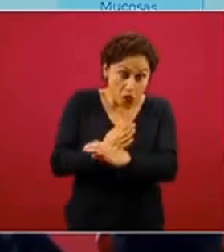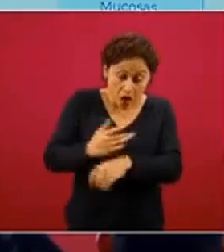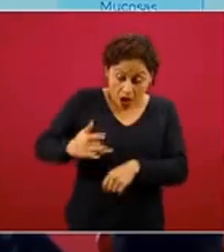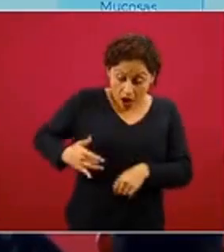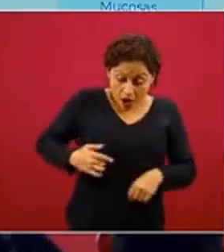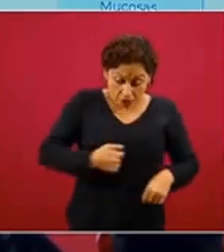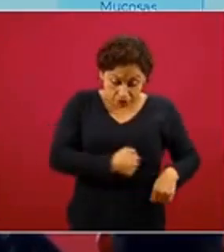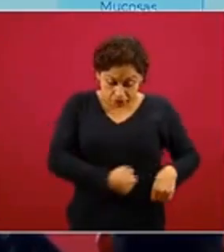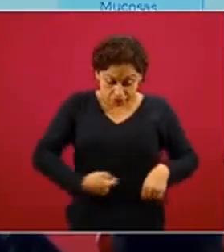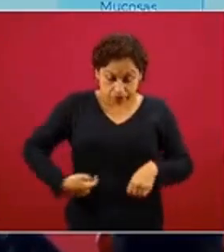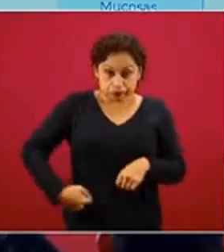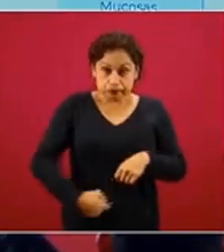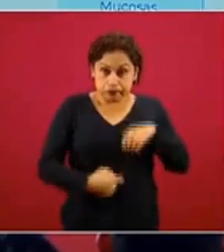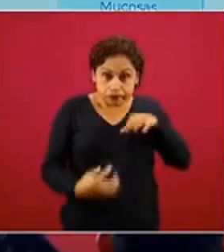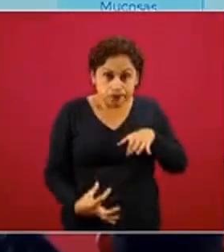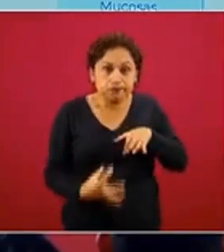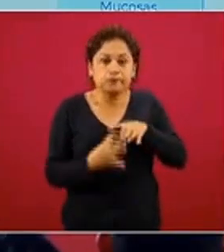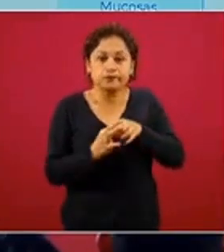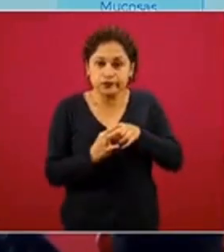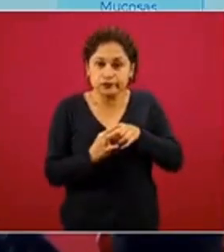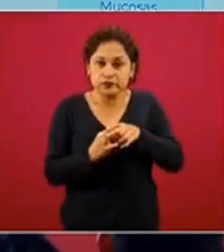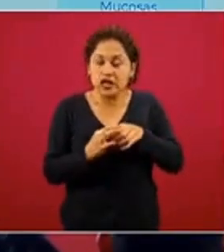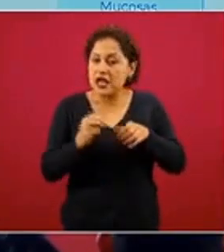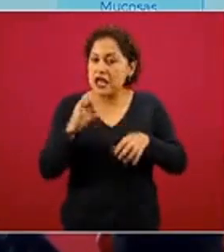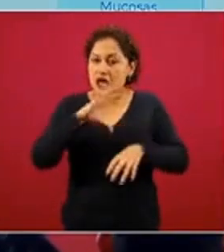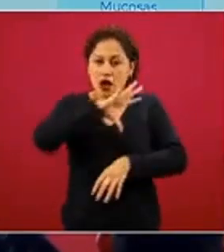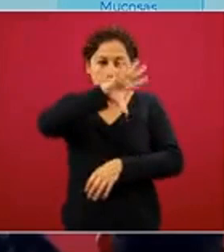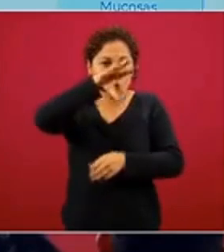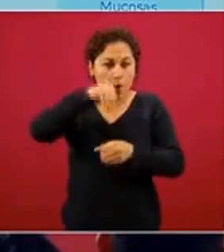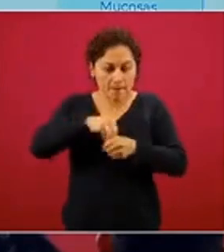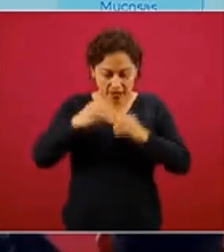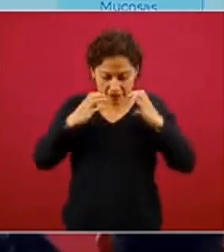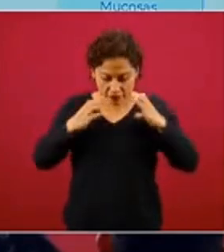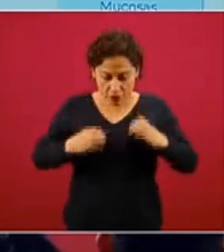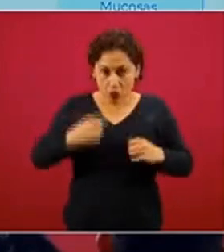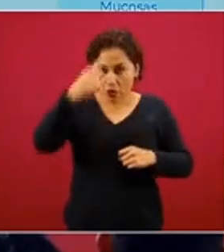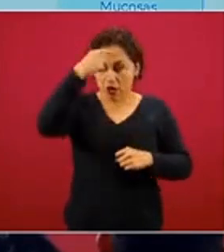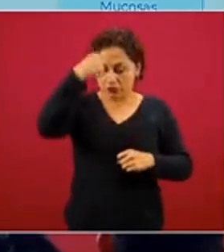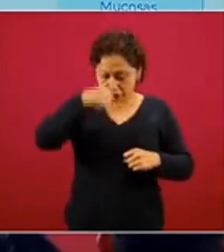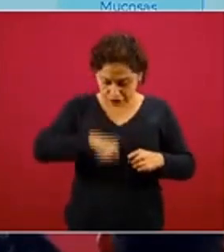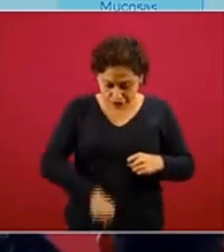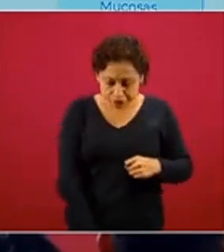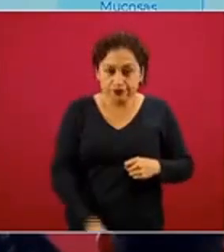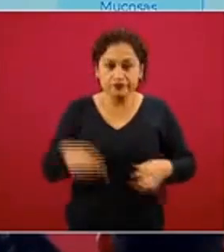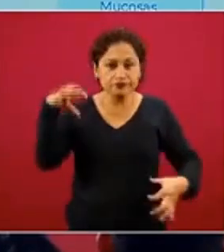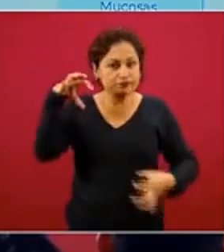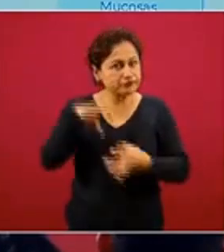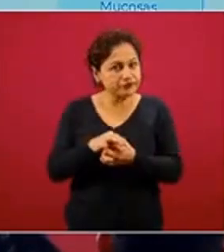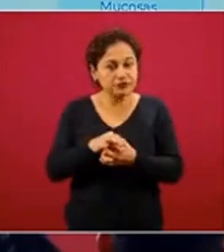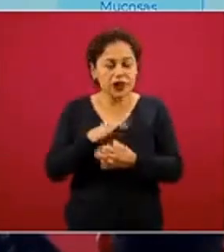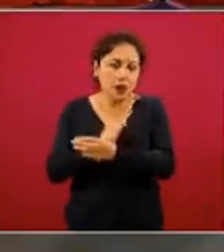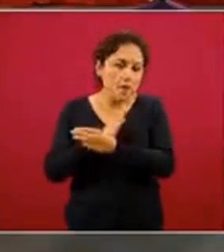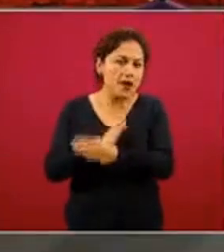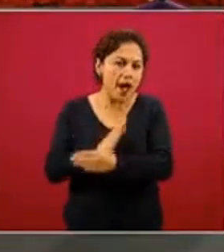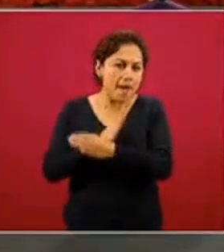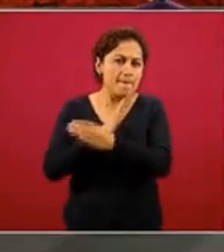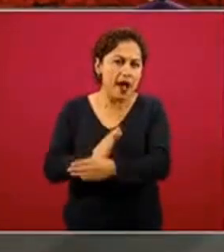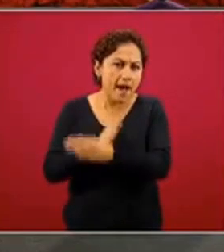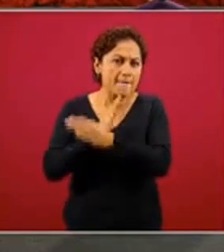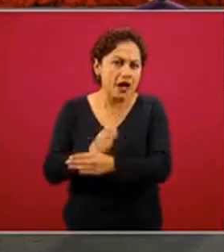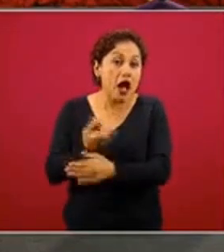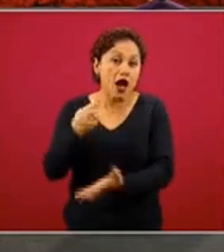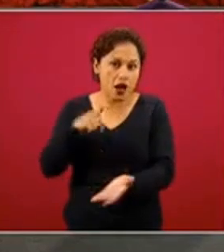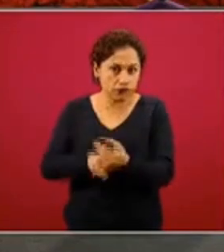la boca hasta los pies de patógenos, y estamos en convenio de paz, y no sucede gran cosa. Pero